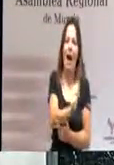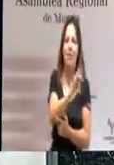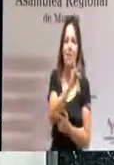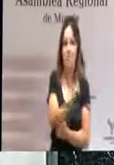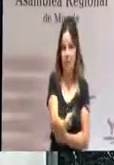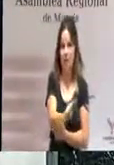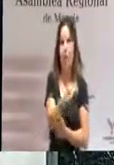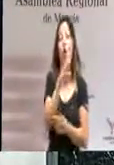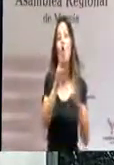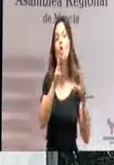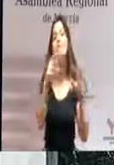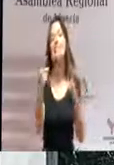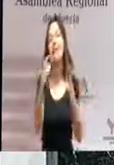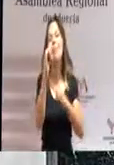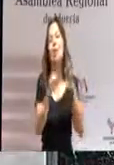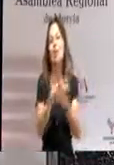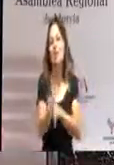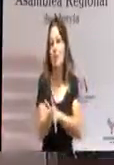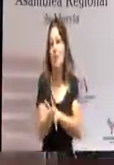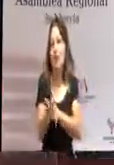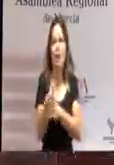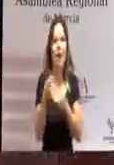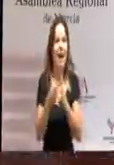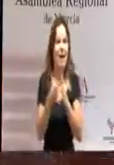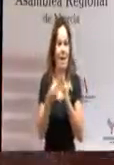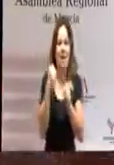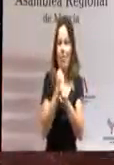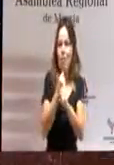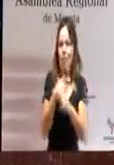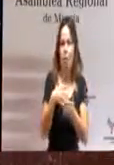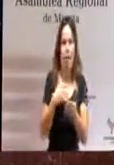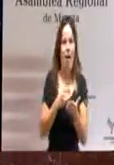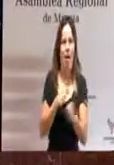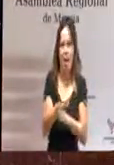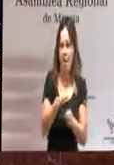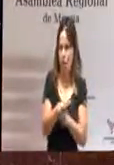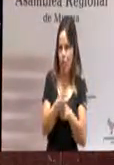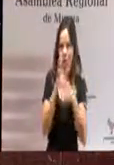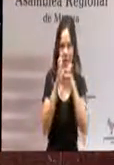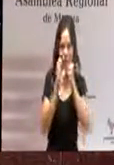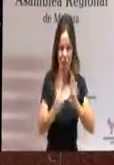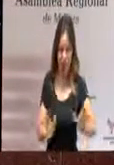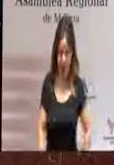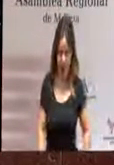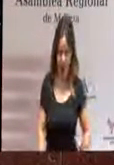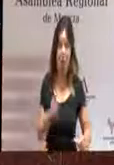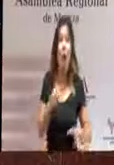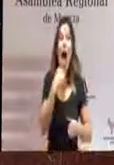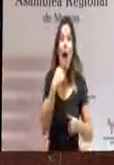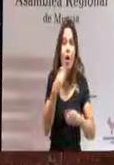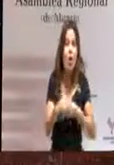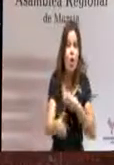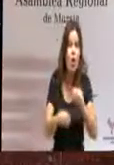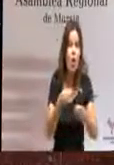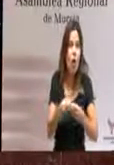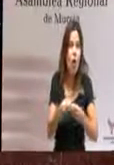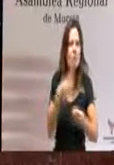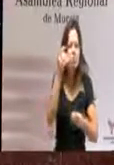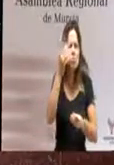86%. La precariedad en el campo es dramática. En el conjunto del país, el 18%. ¿Va a hacer algo? ¿Tiene alguna idea sobre